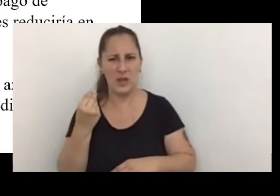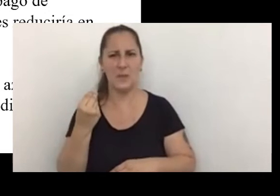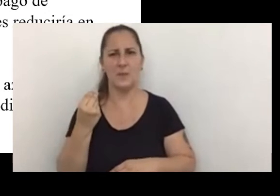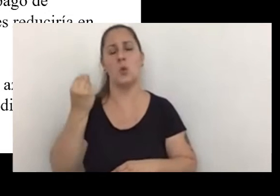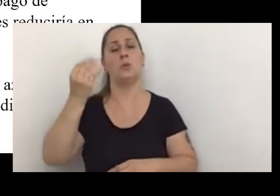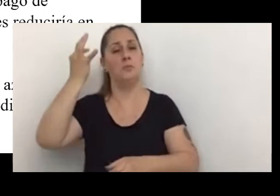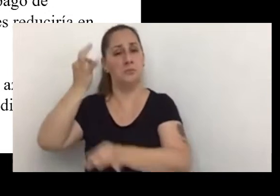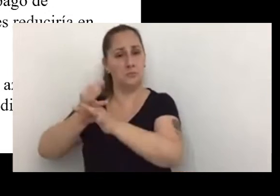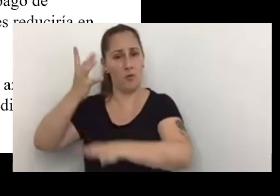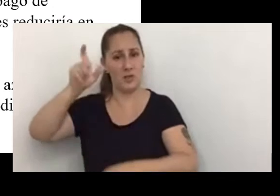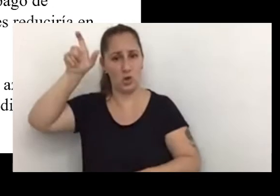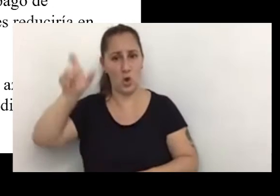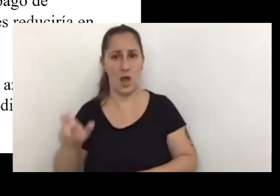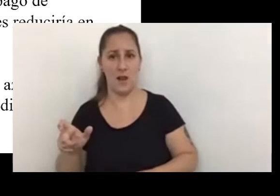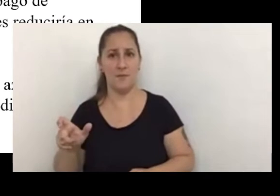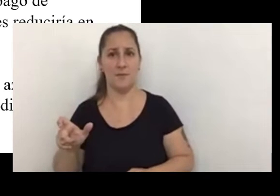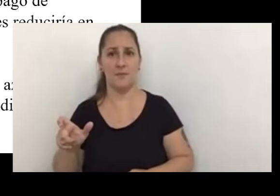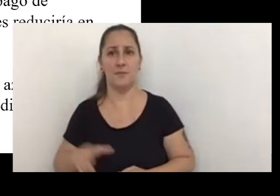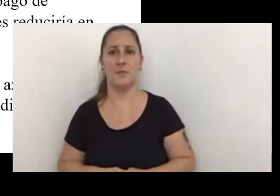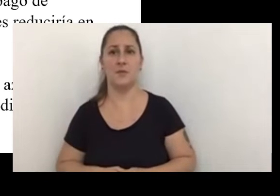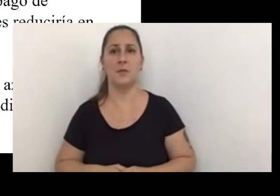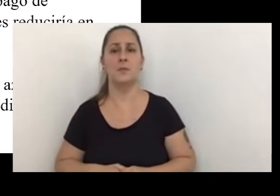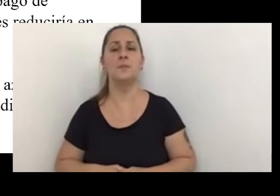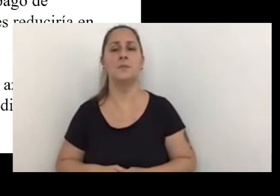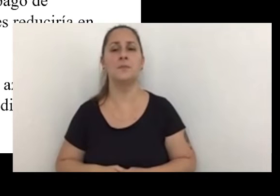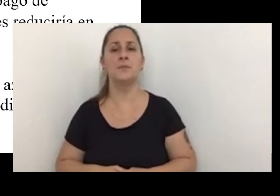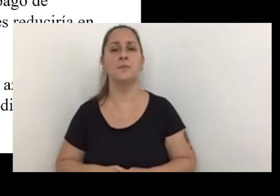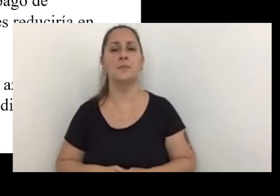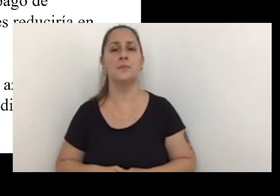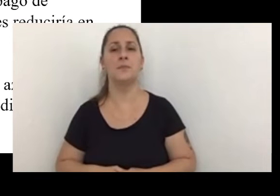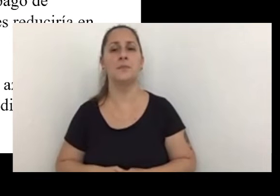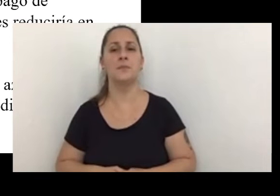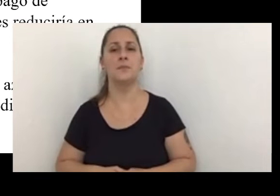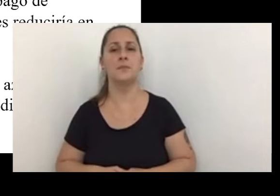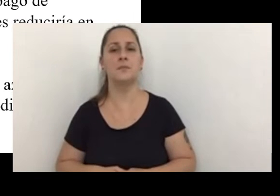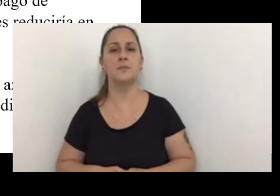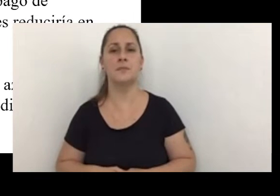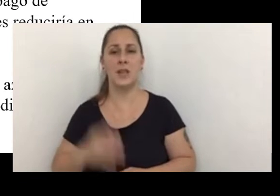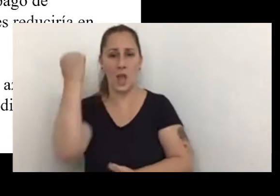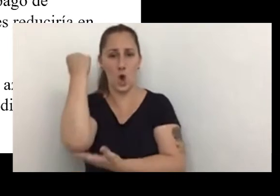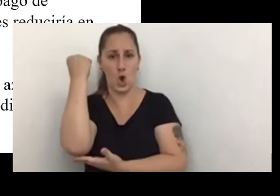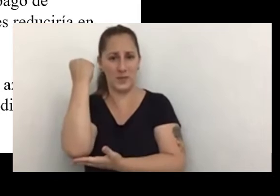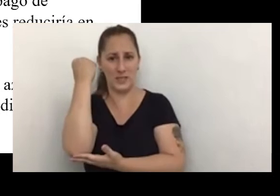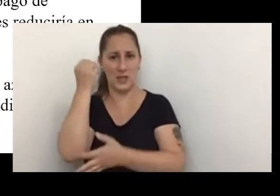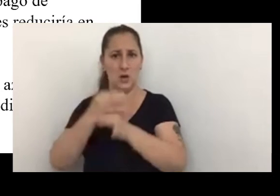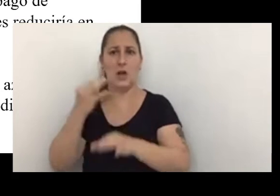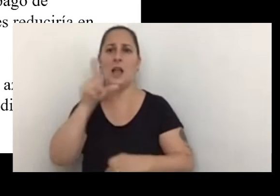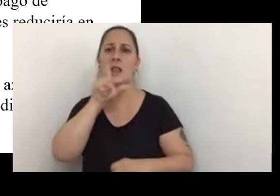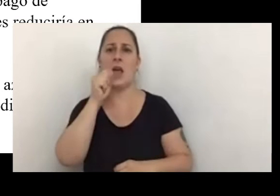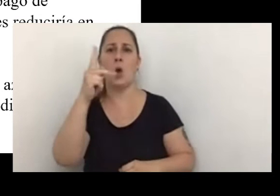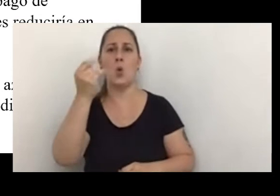experto, que es justamente el economista Takuro Morinaga,